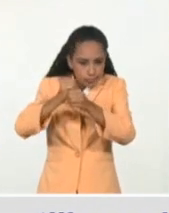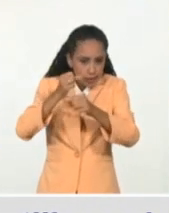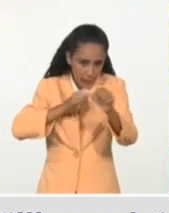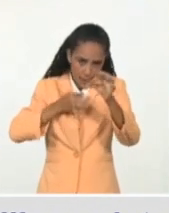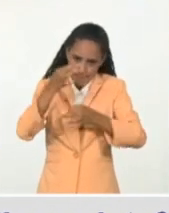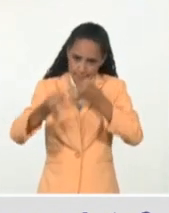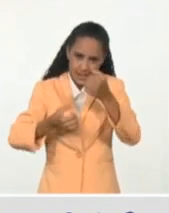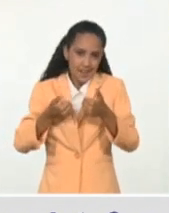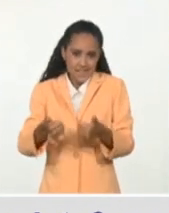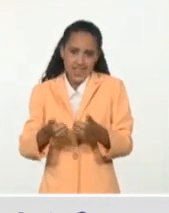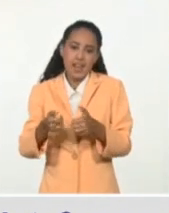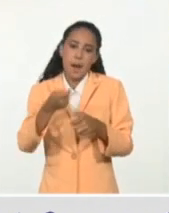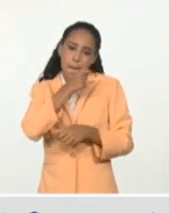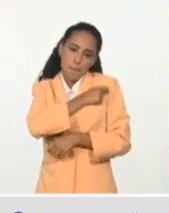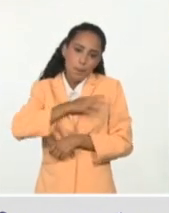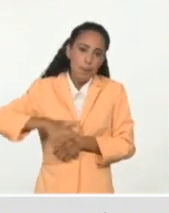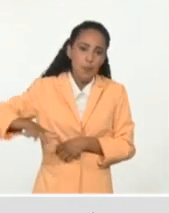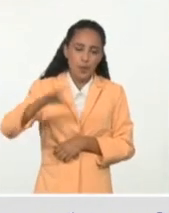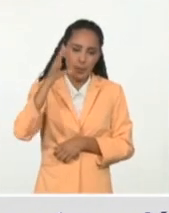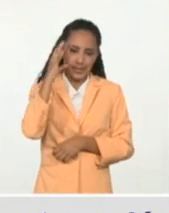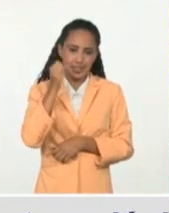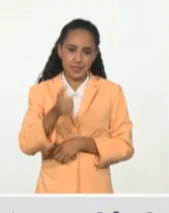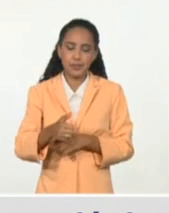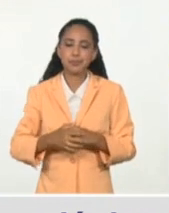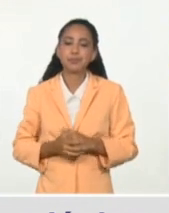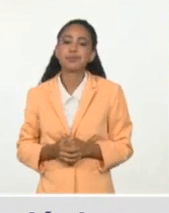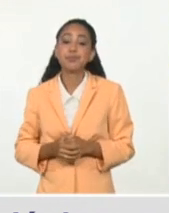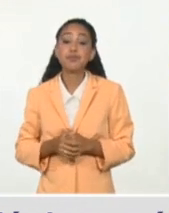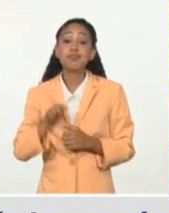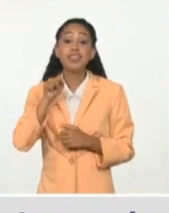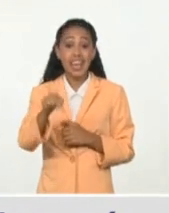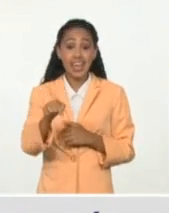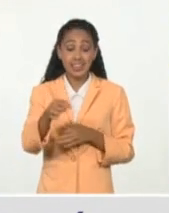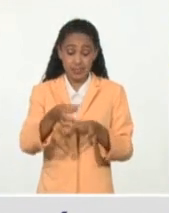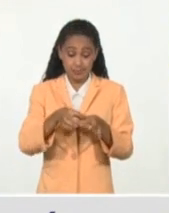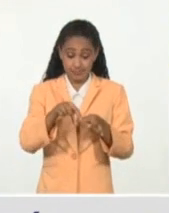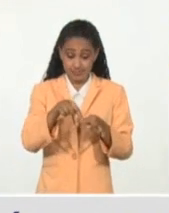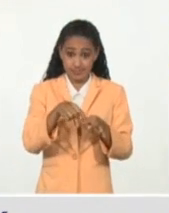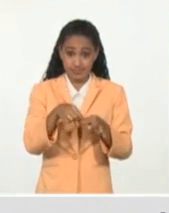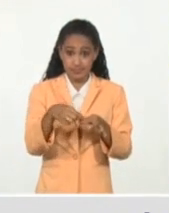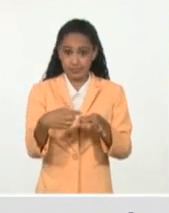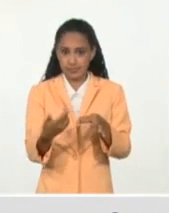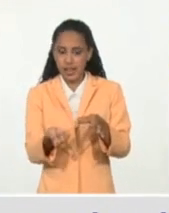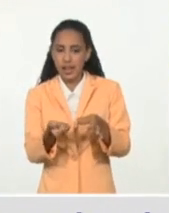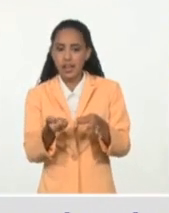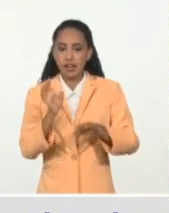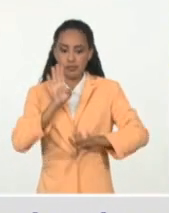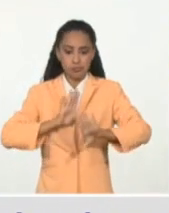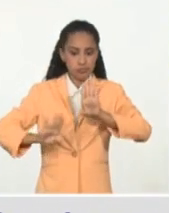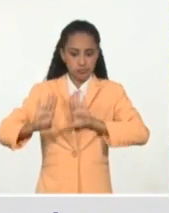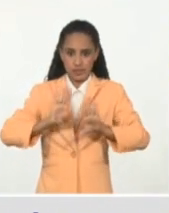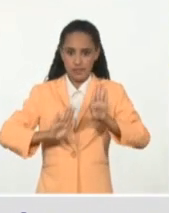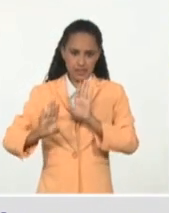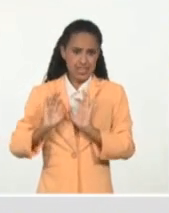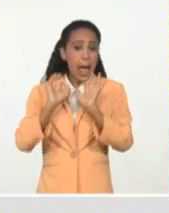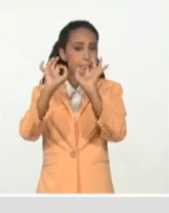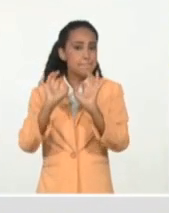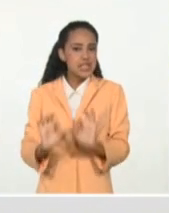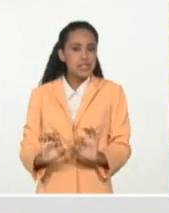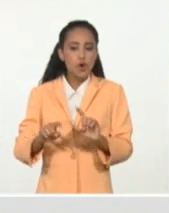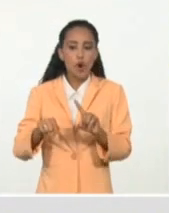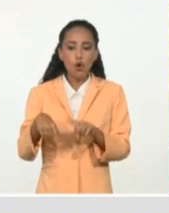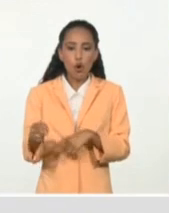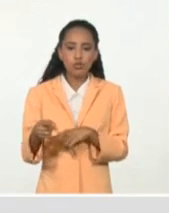estamos hablando, una gammaglobulina hiperinmune es la purificación de anticuerpos específicos contra una enfermedad